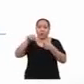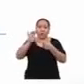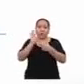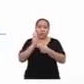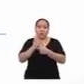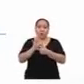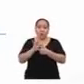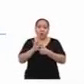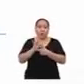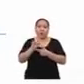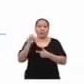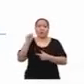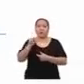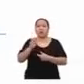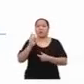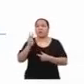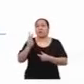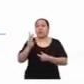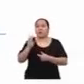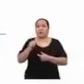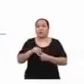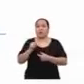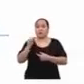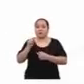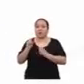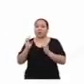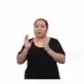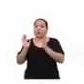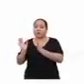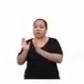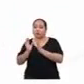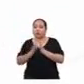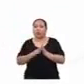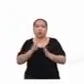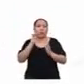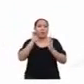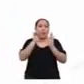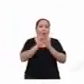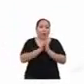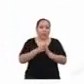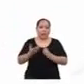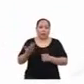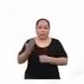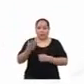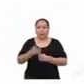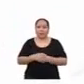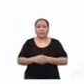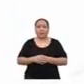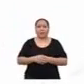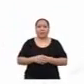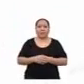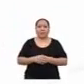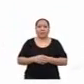dato construimos los grupos o intervalos. Observen.